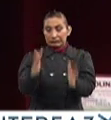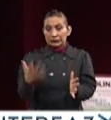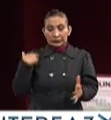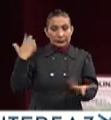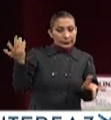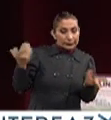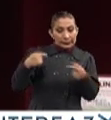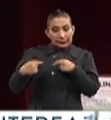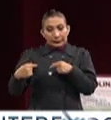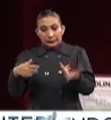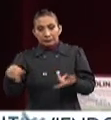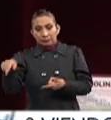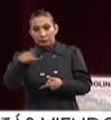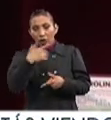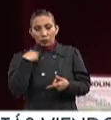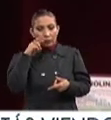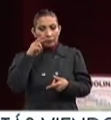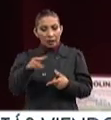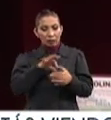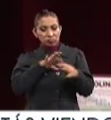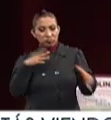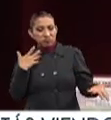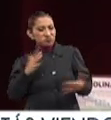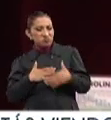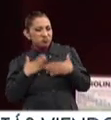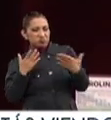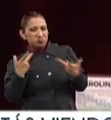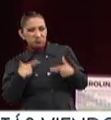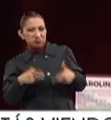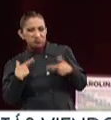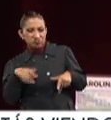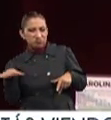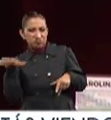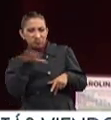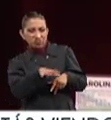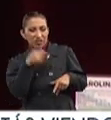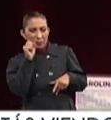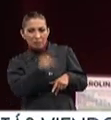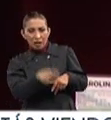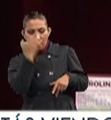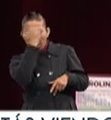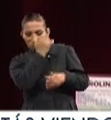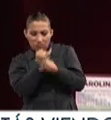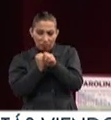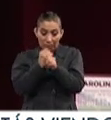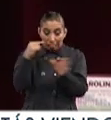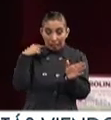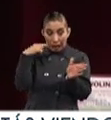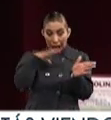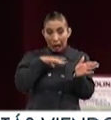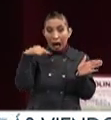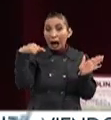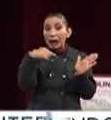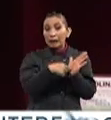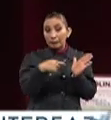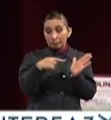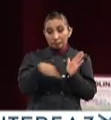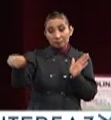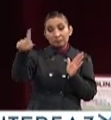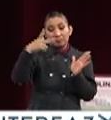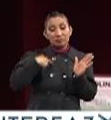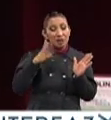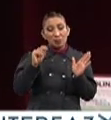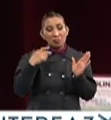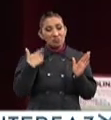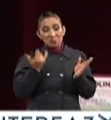fundamentales por el desapego, la desafección que este propio estudio señala de la